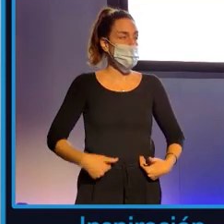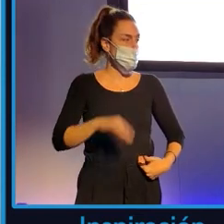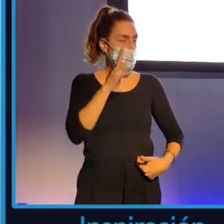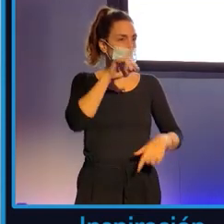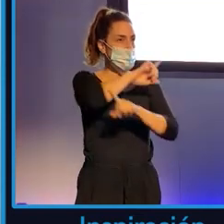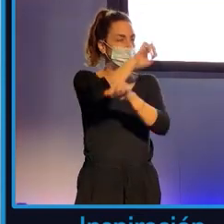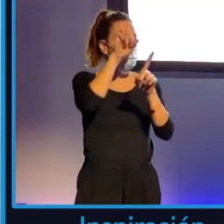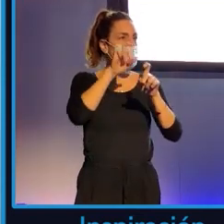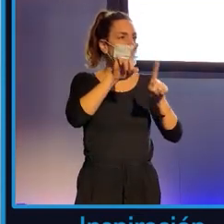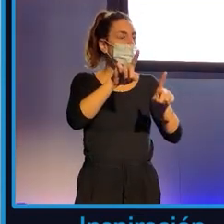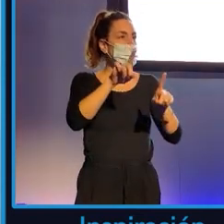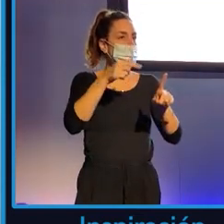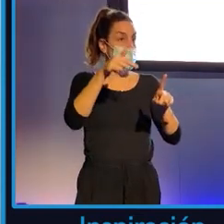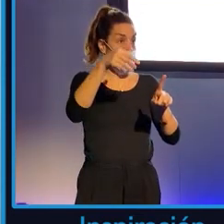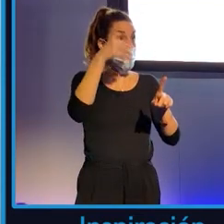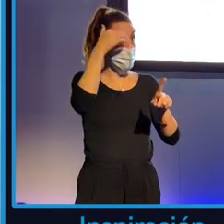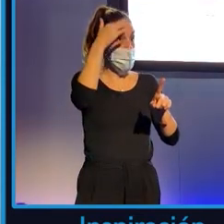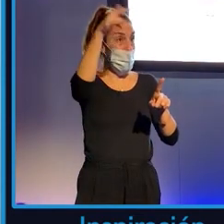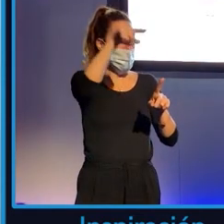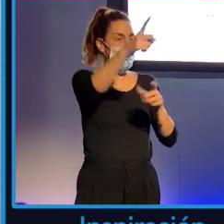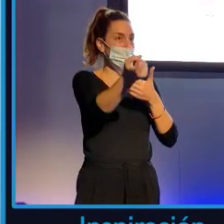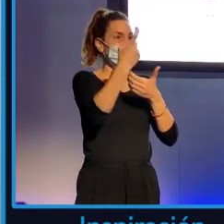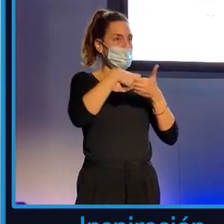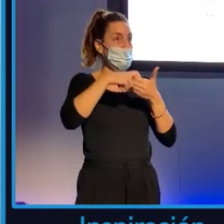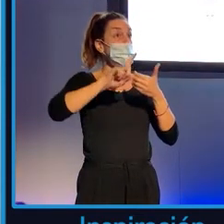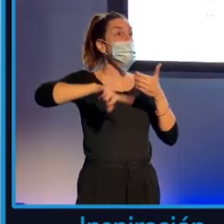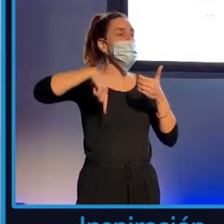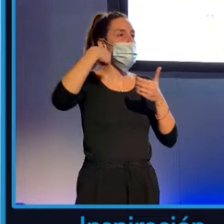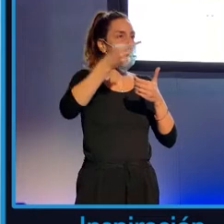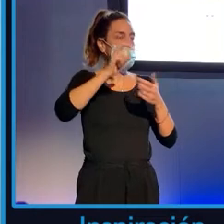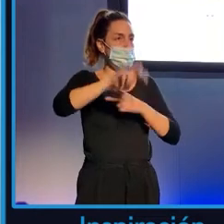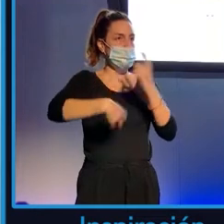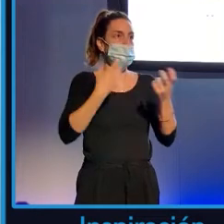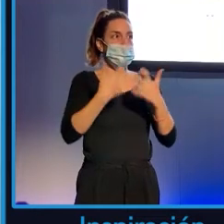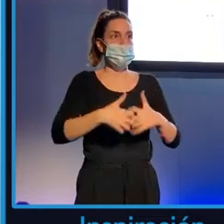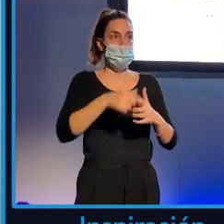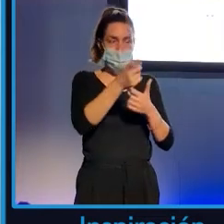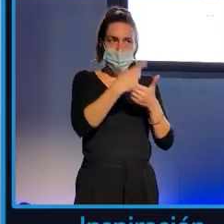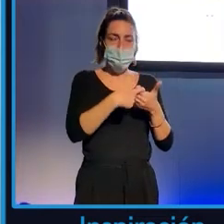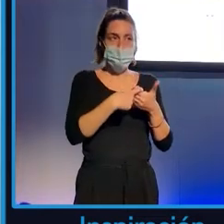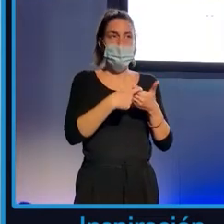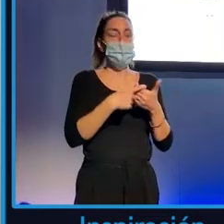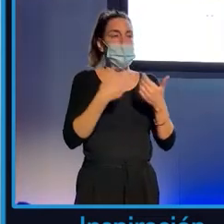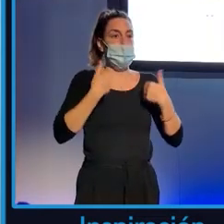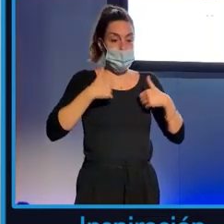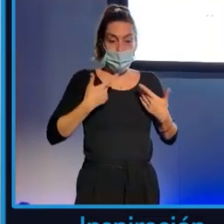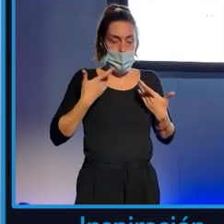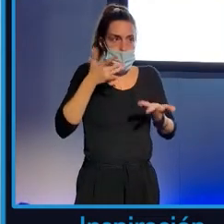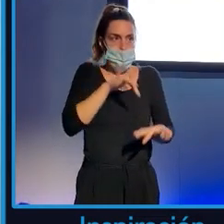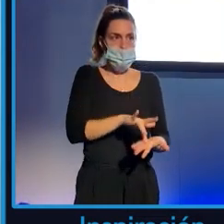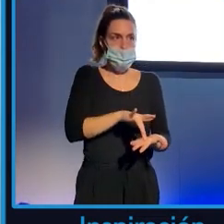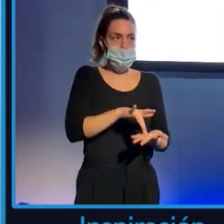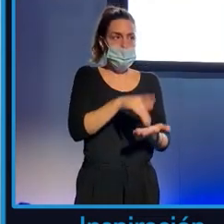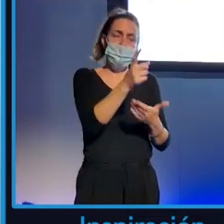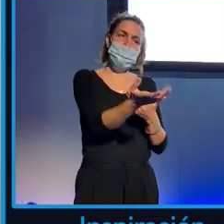te imagina ser protagonista de la próxima revolución de la industria ya está aquí forma parte de